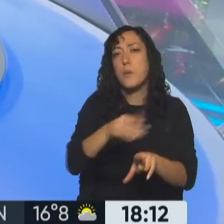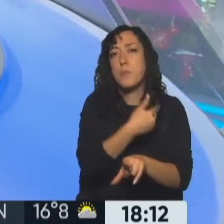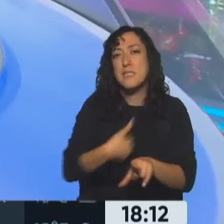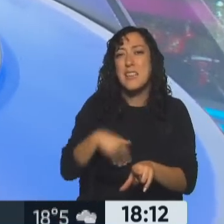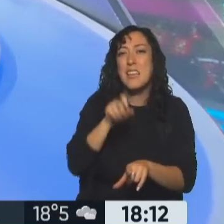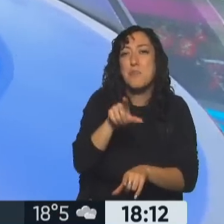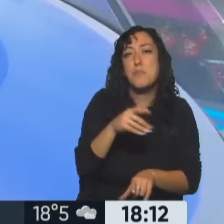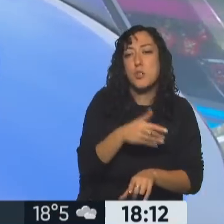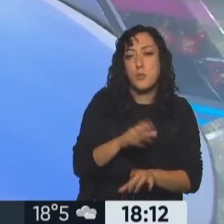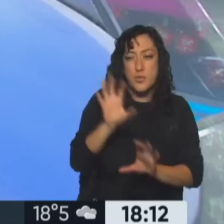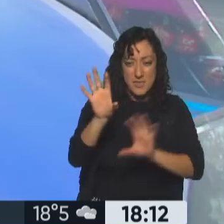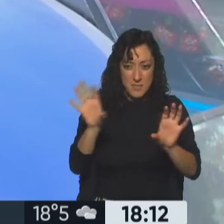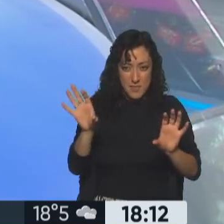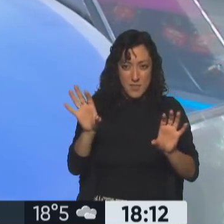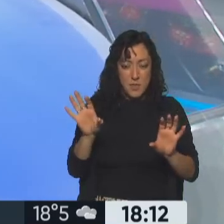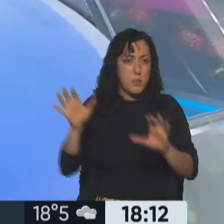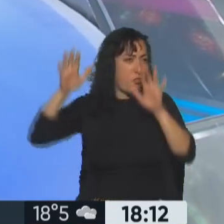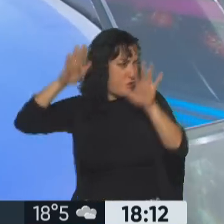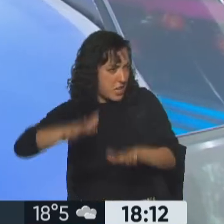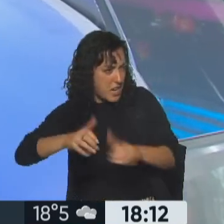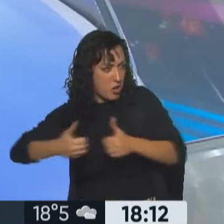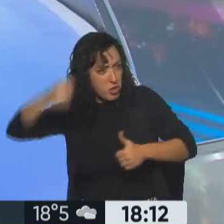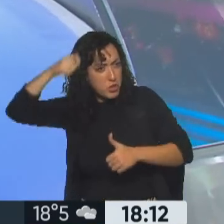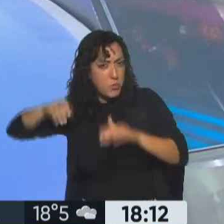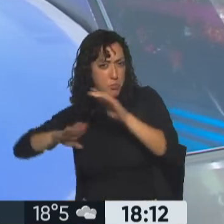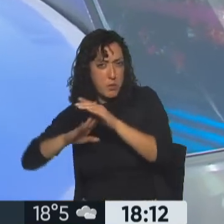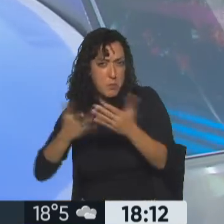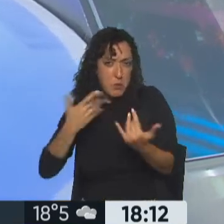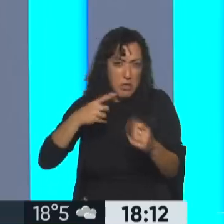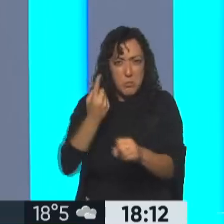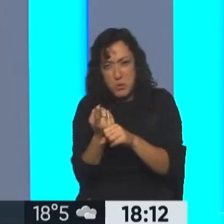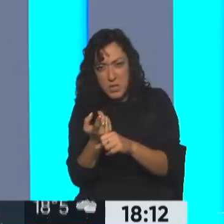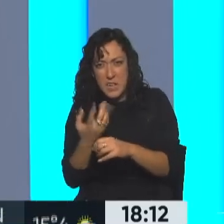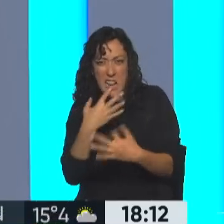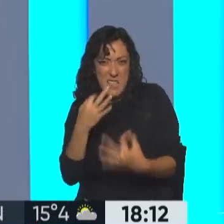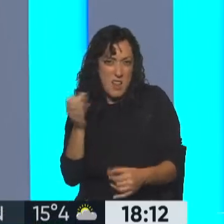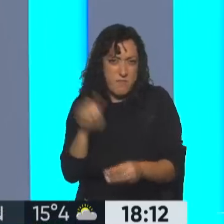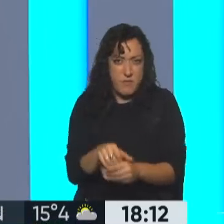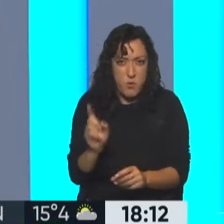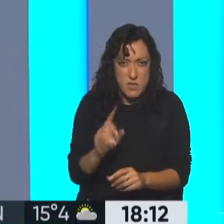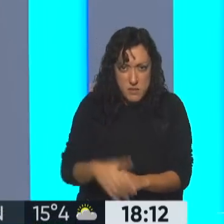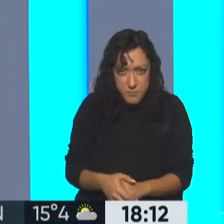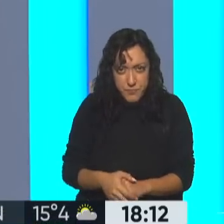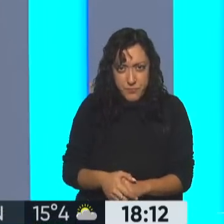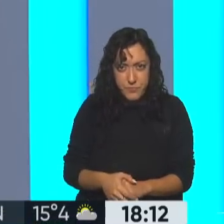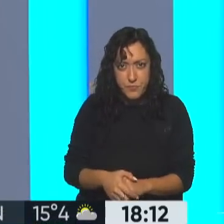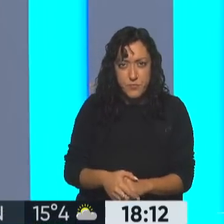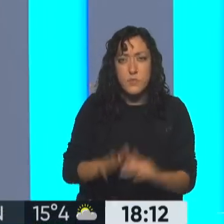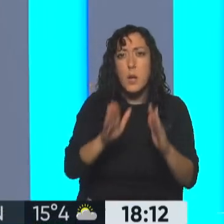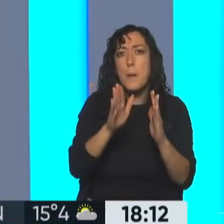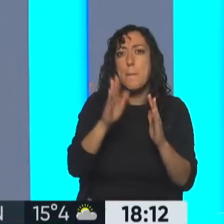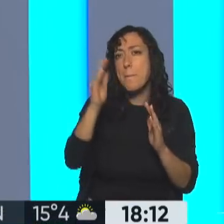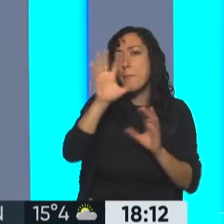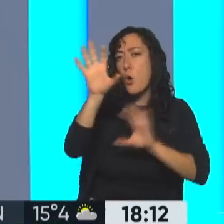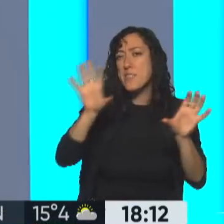ningún otro caso. Pero la puede frenar. Bueno, de hecho lo hizo. Y entonces, ¿cómo juega la constitución